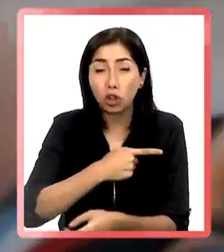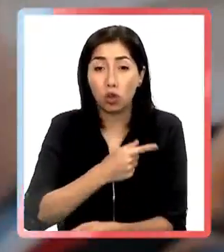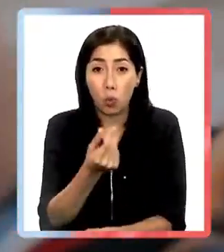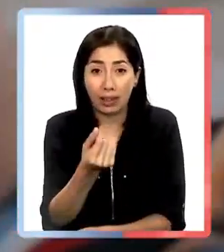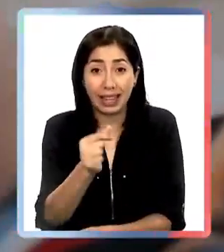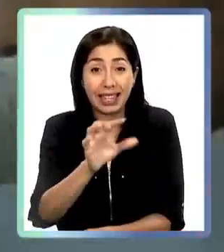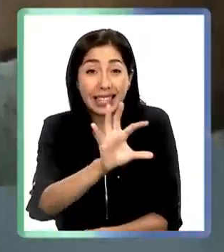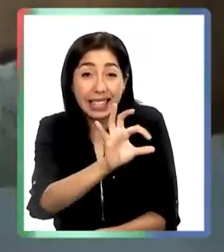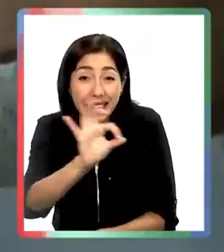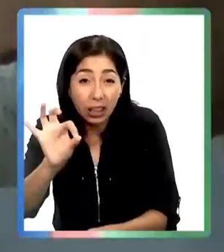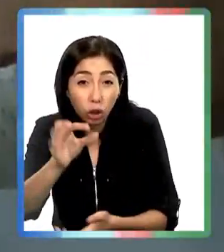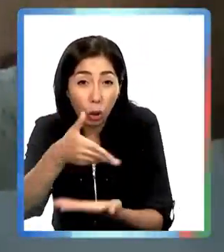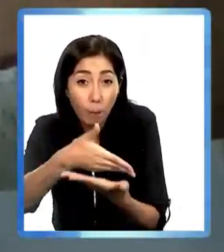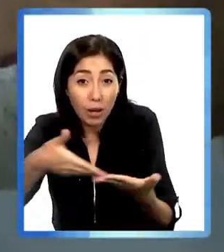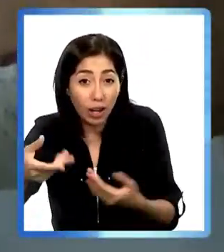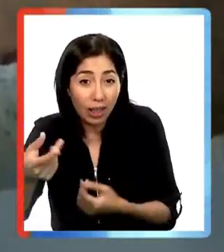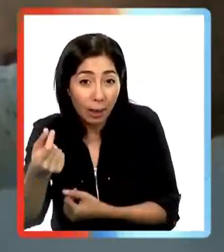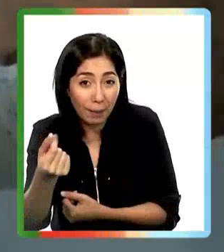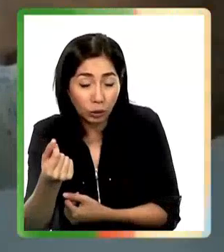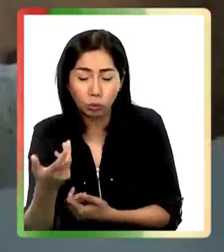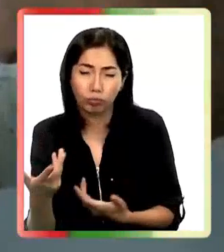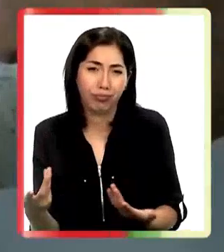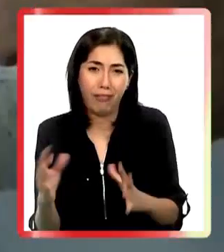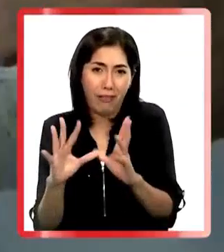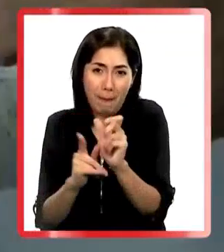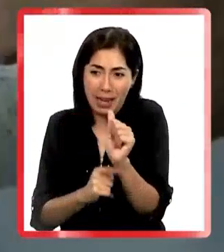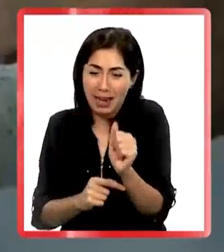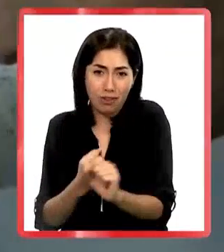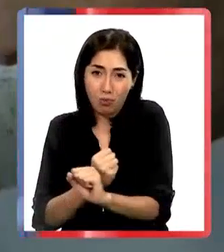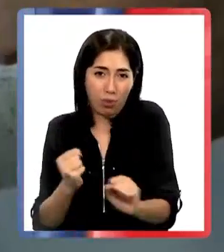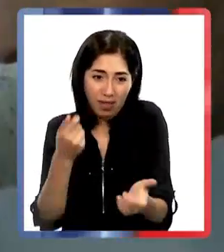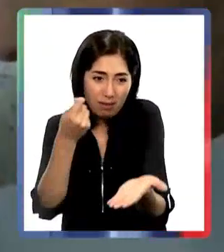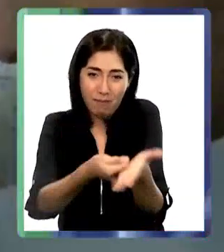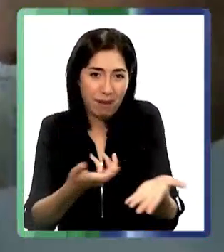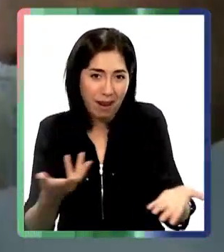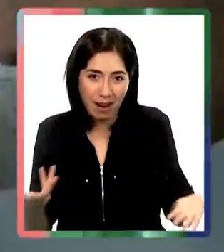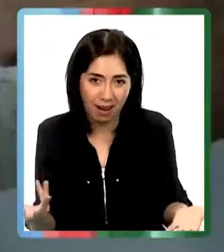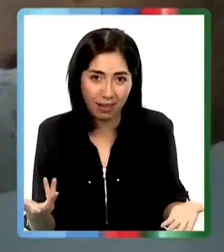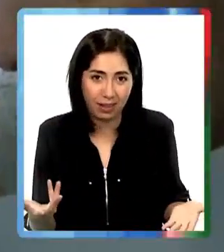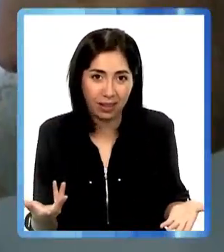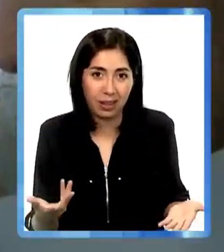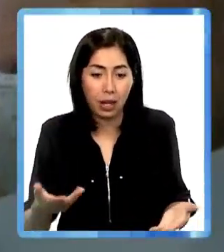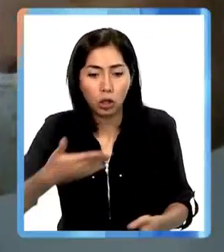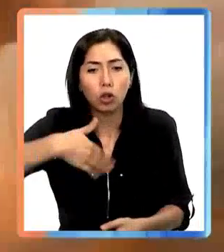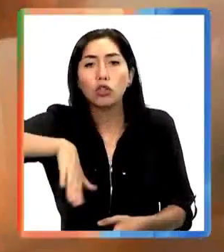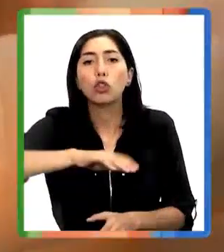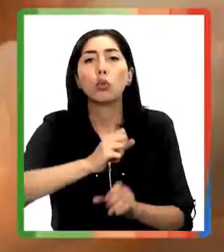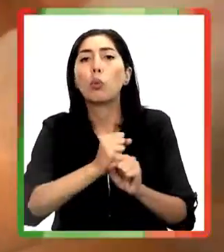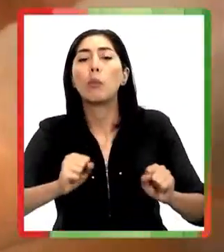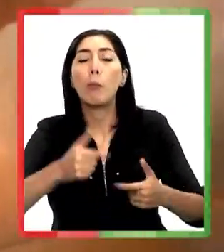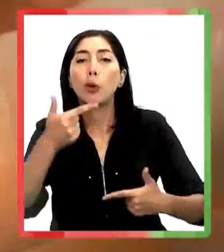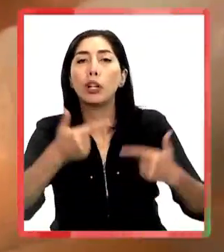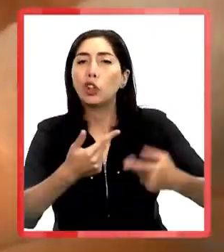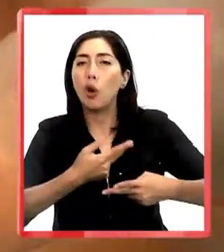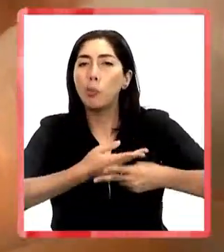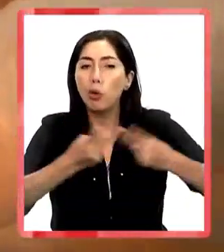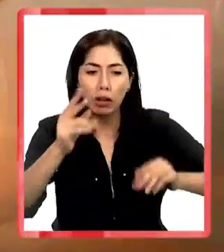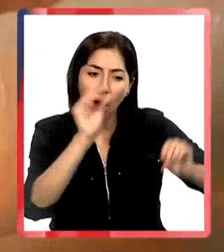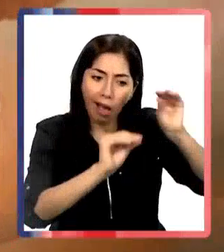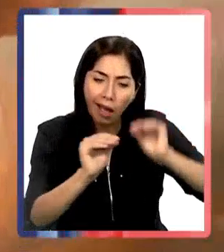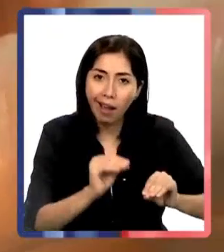hablando, obviamente, de algo que es inalcanzable para familias, y si no somos capaces de generar una política pública, de un aseguramiento,